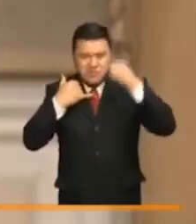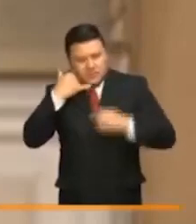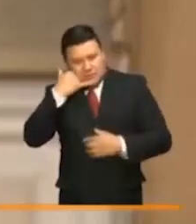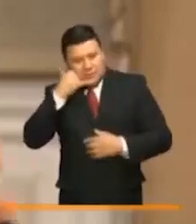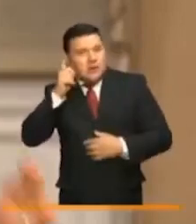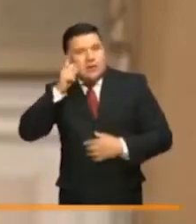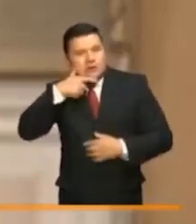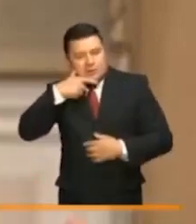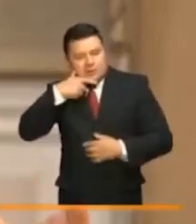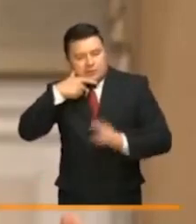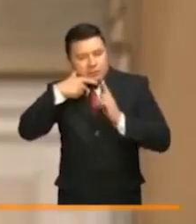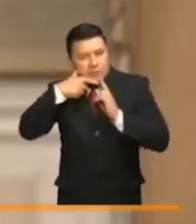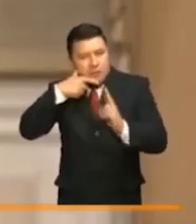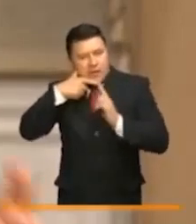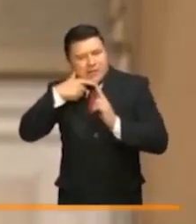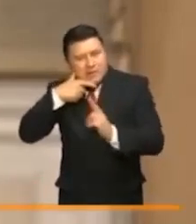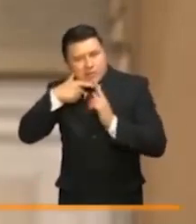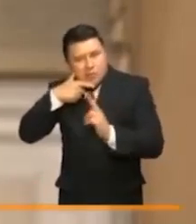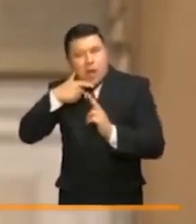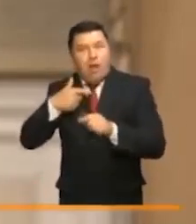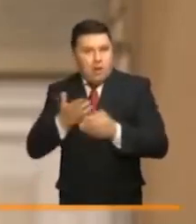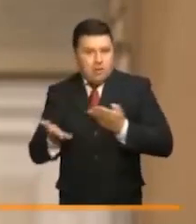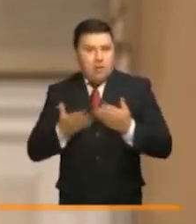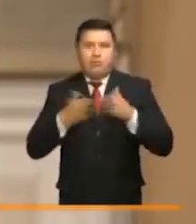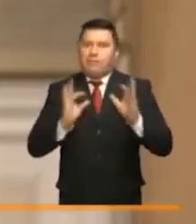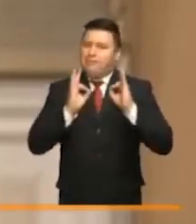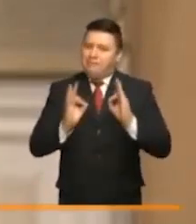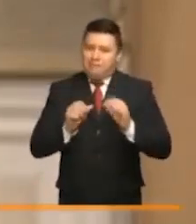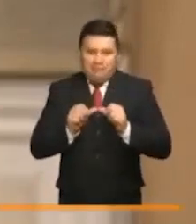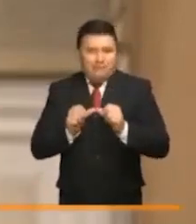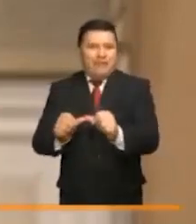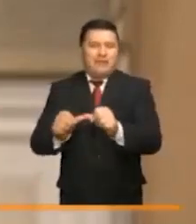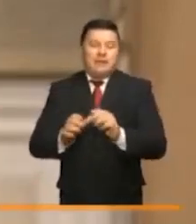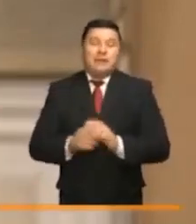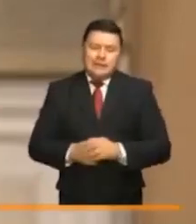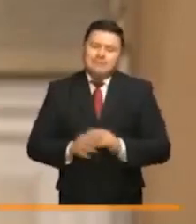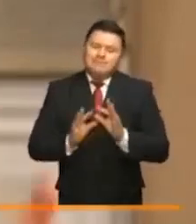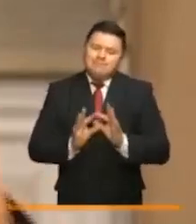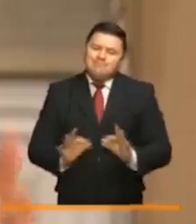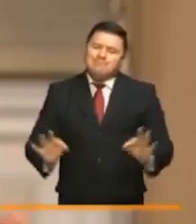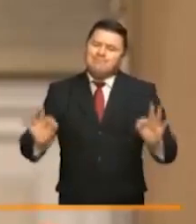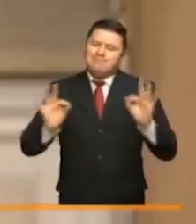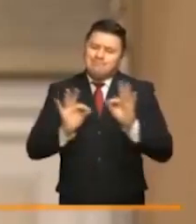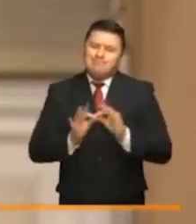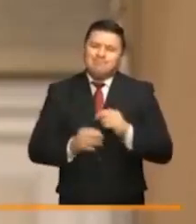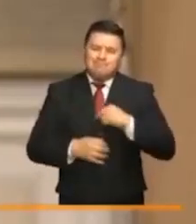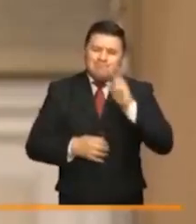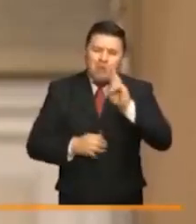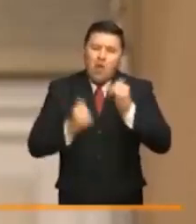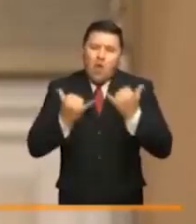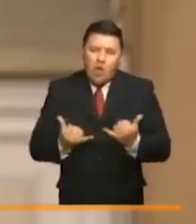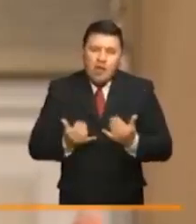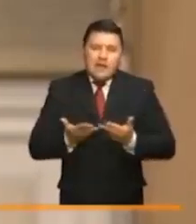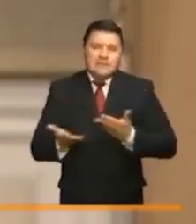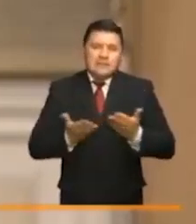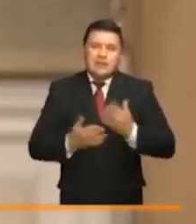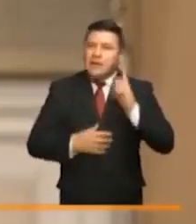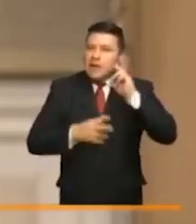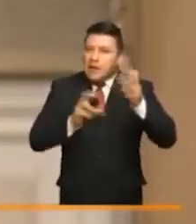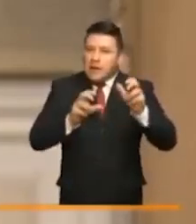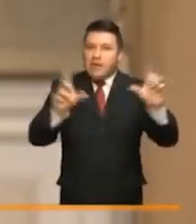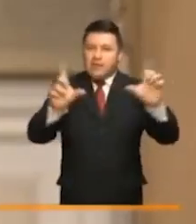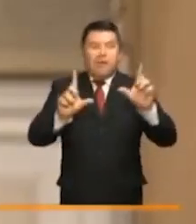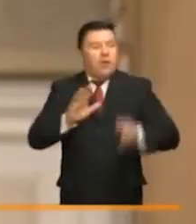nos puede responder, ese servicio también está garantizado. Y finalmente, muy importante, lo que estamos viendo hoy, los servicios de